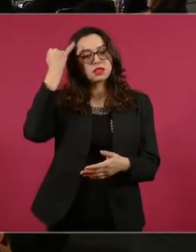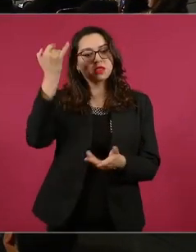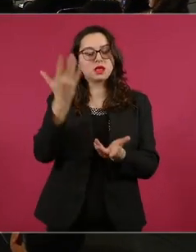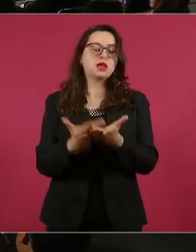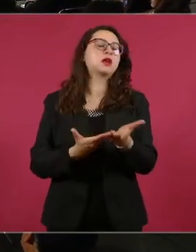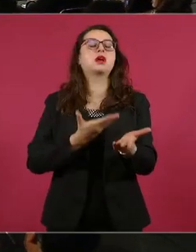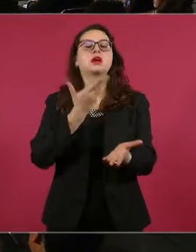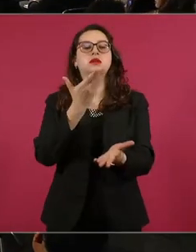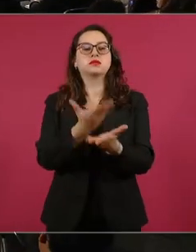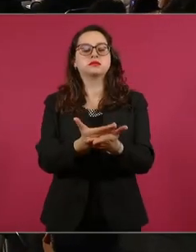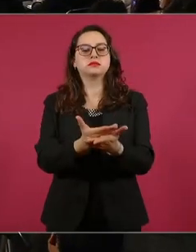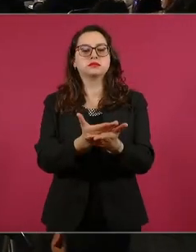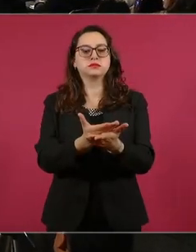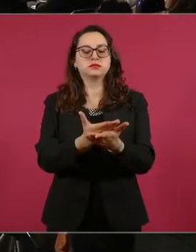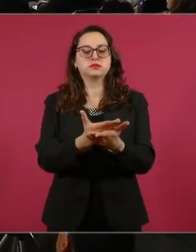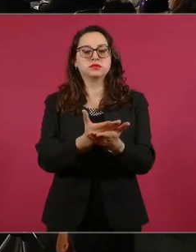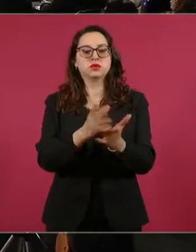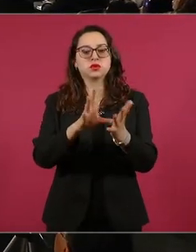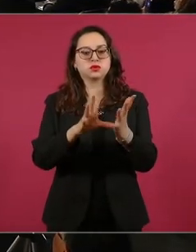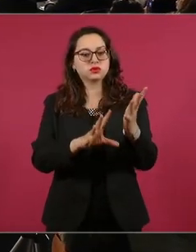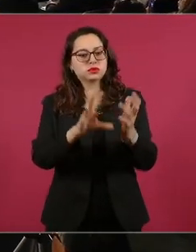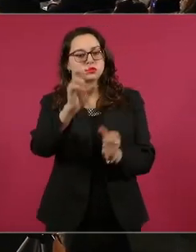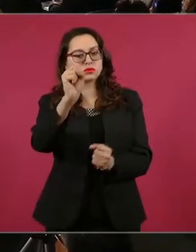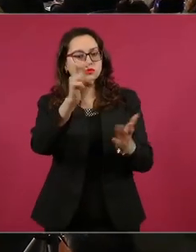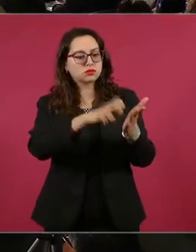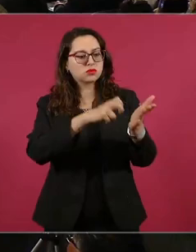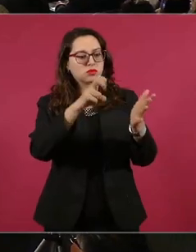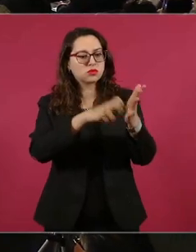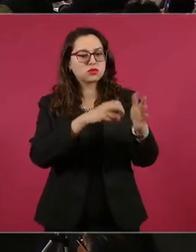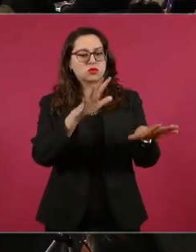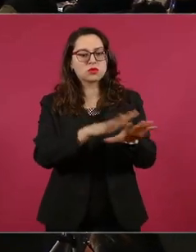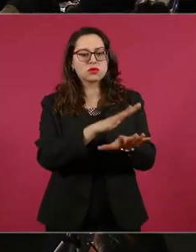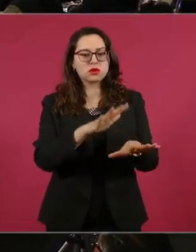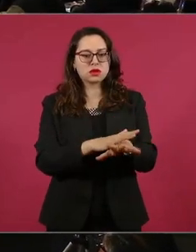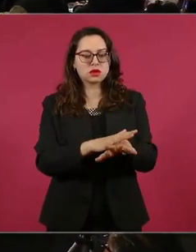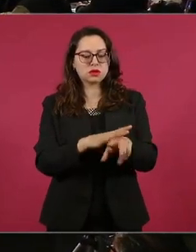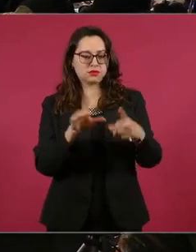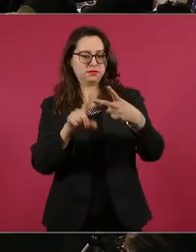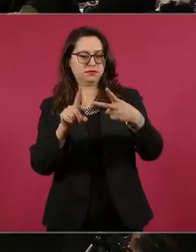reforma a la Constitución y luego el quién es quién.